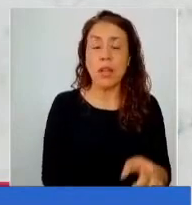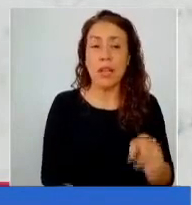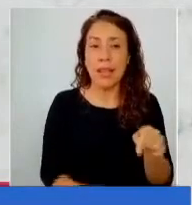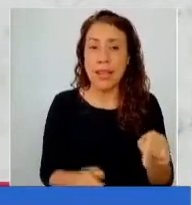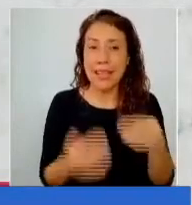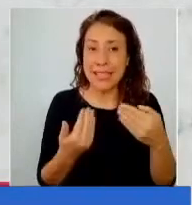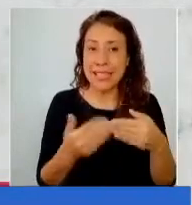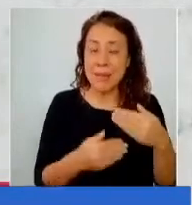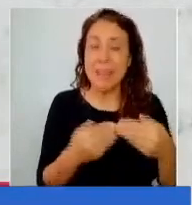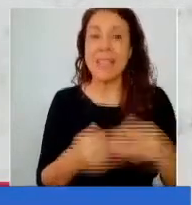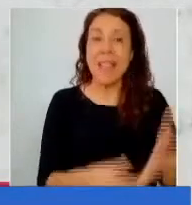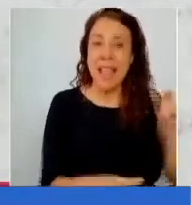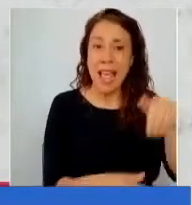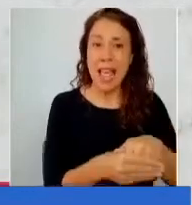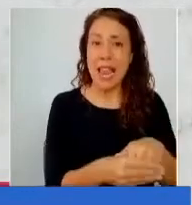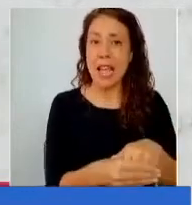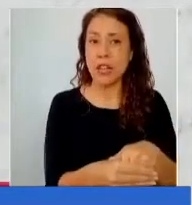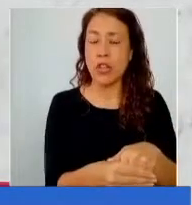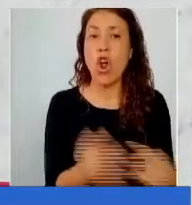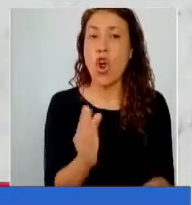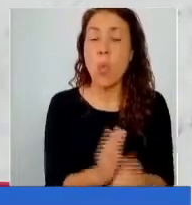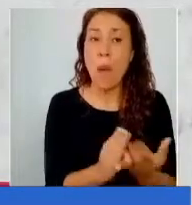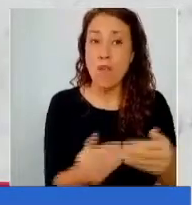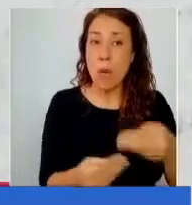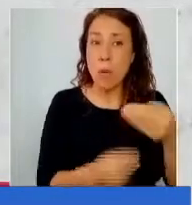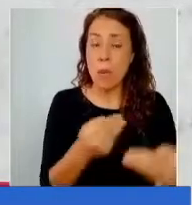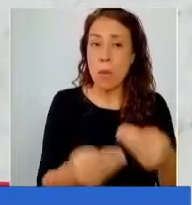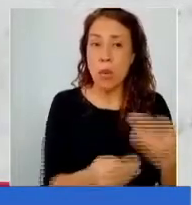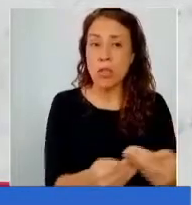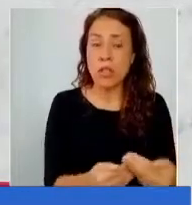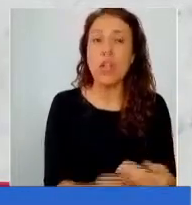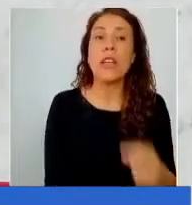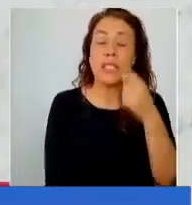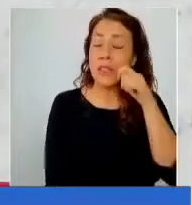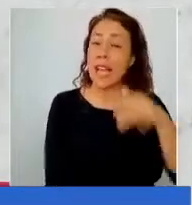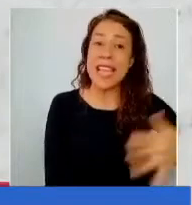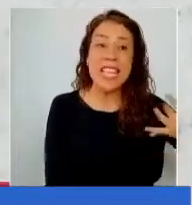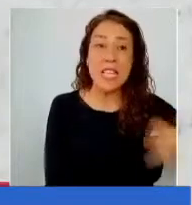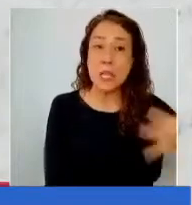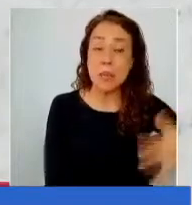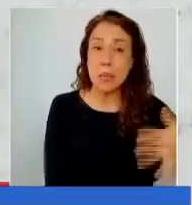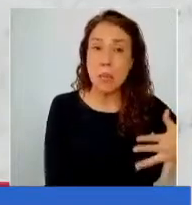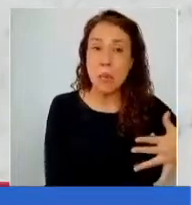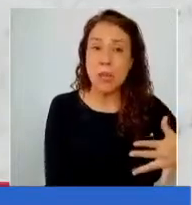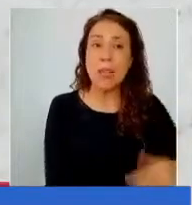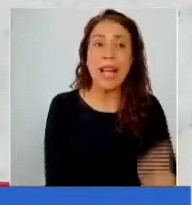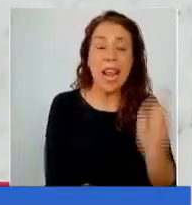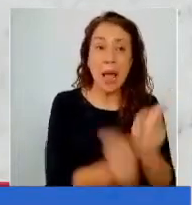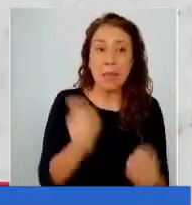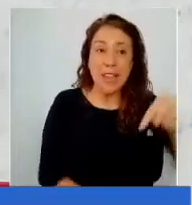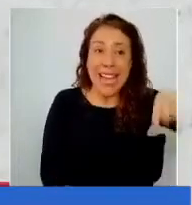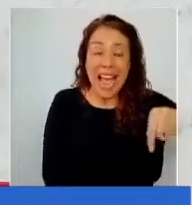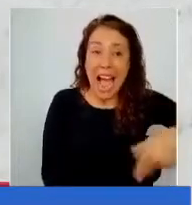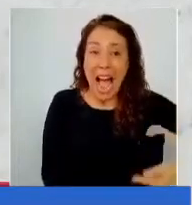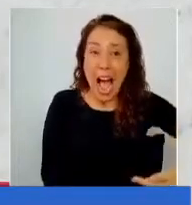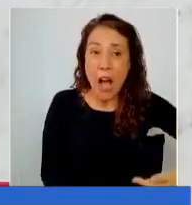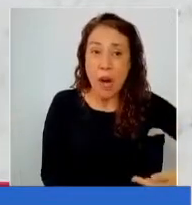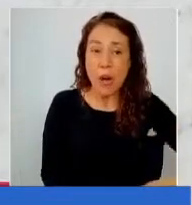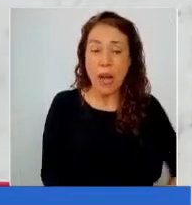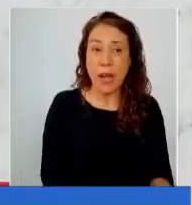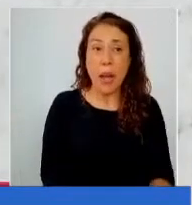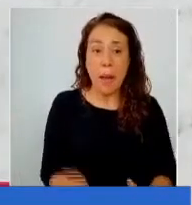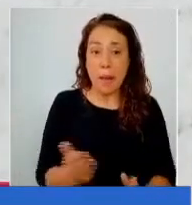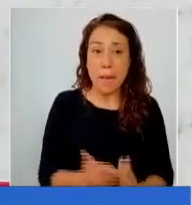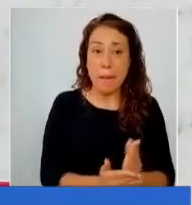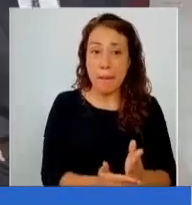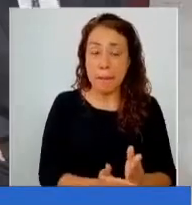o este nuevo proceso resulta Claro que quienes ahora a partir de mayo tienen la